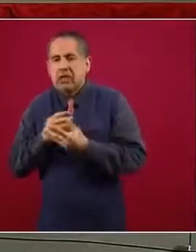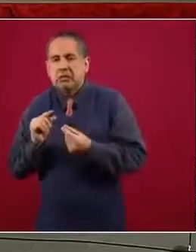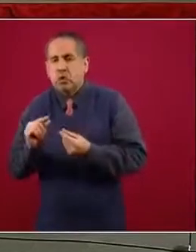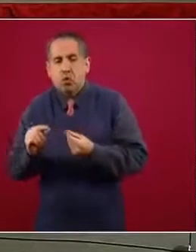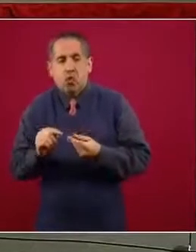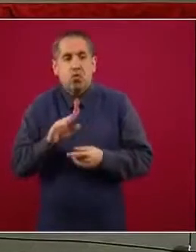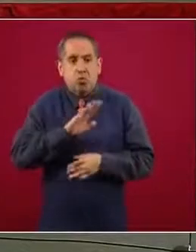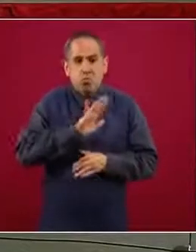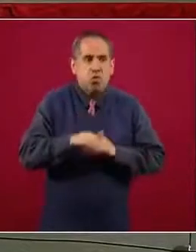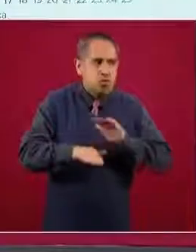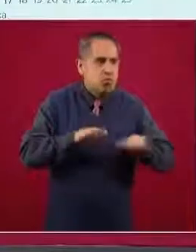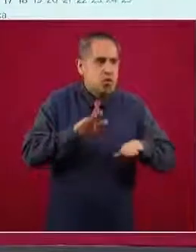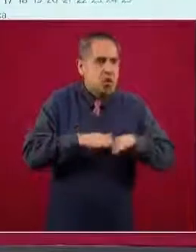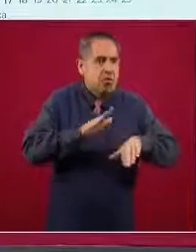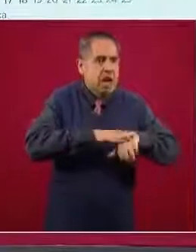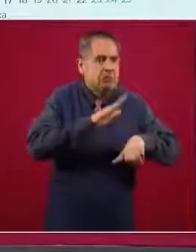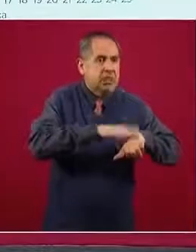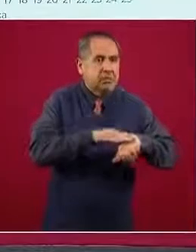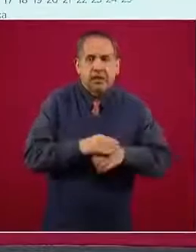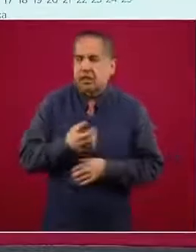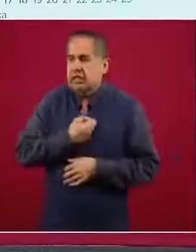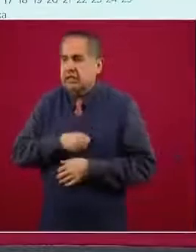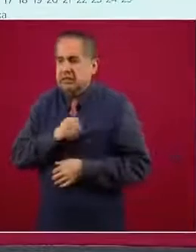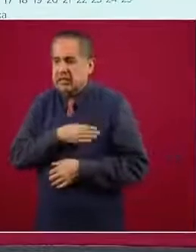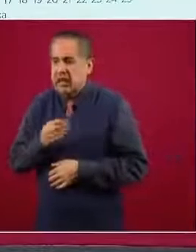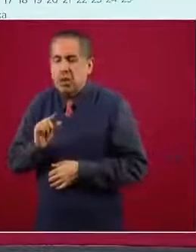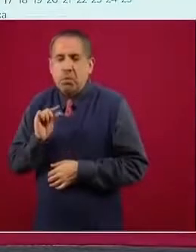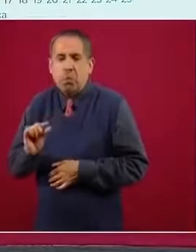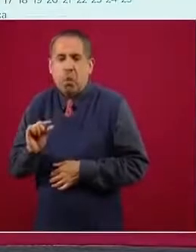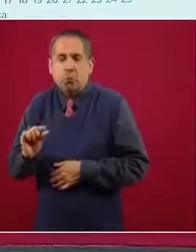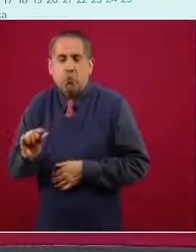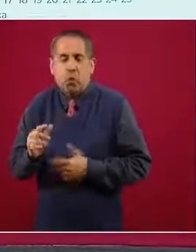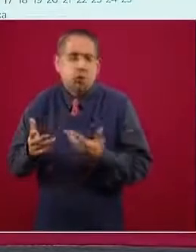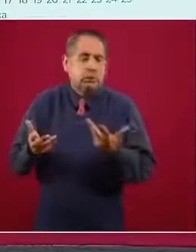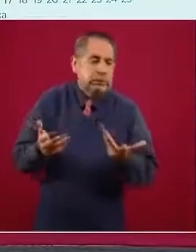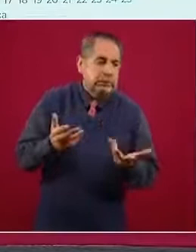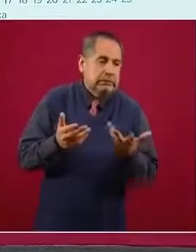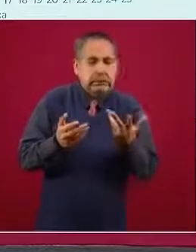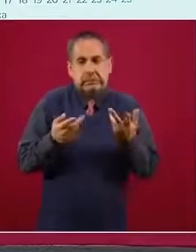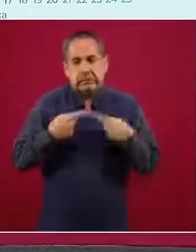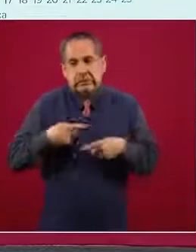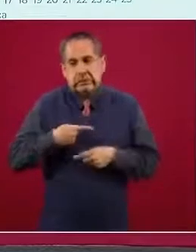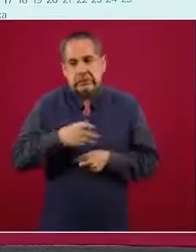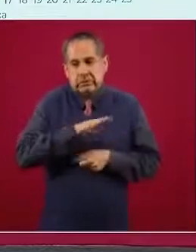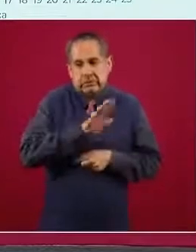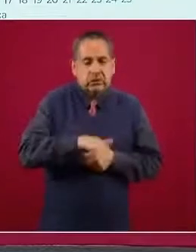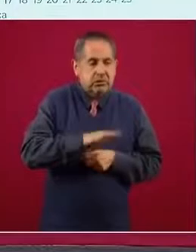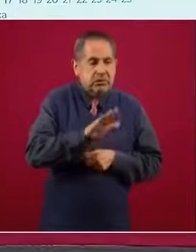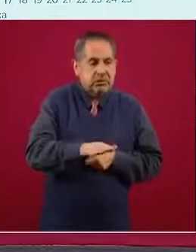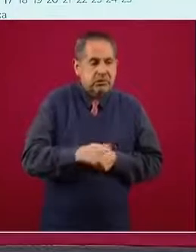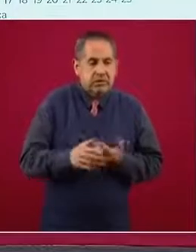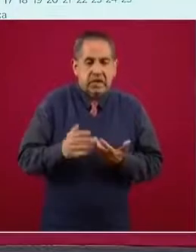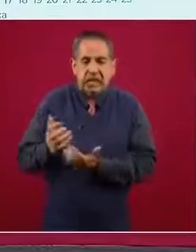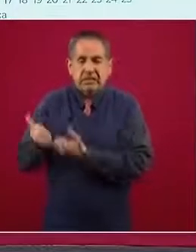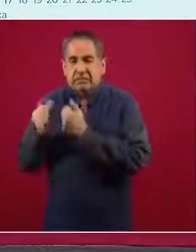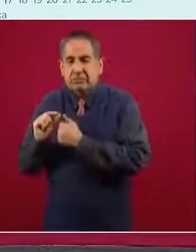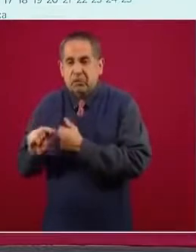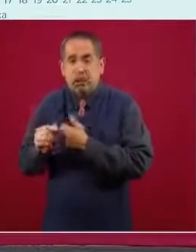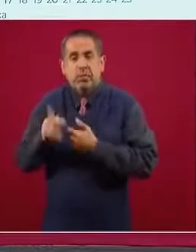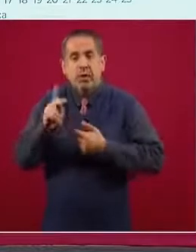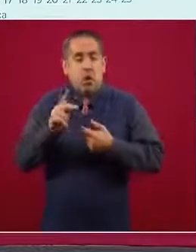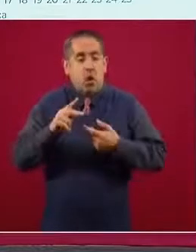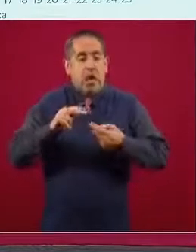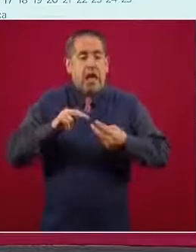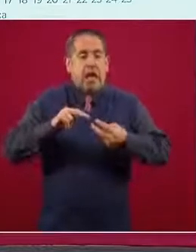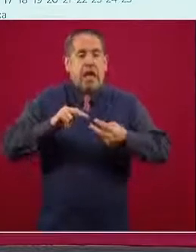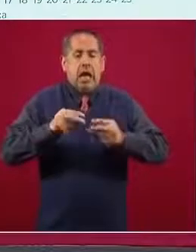falleciendo más personas de la tercera edad que las que se estaban o pudiendo o alcanzando a recuperar. Sin embargo,